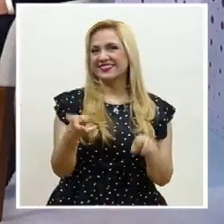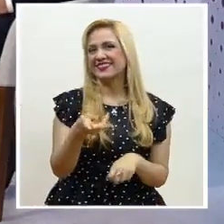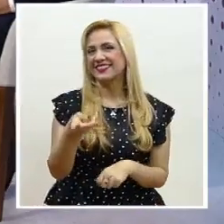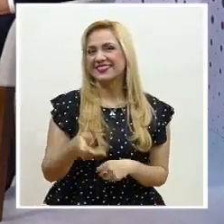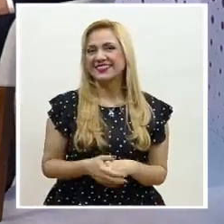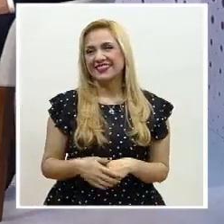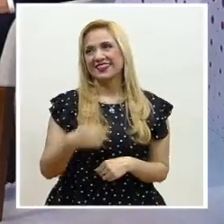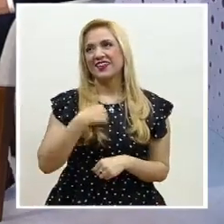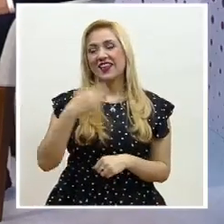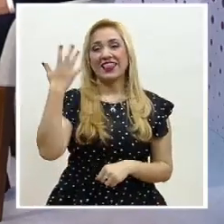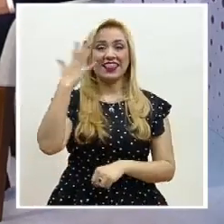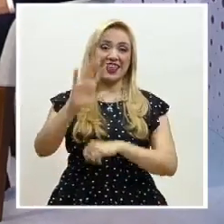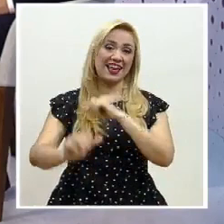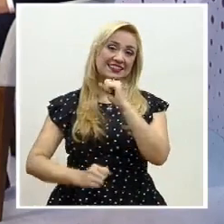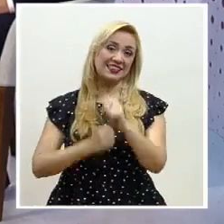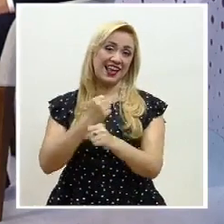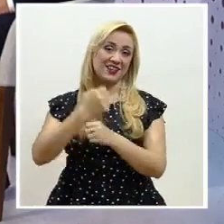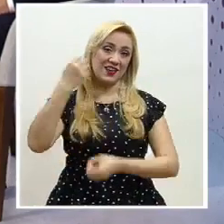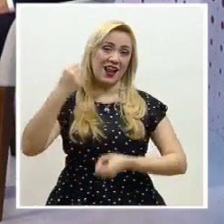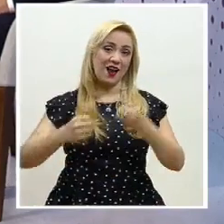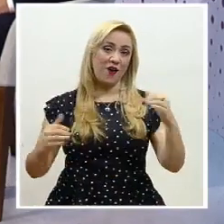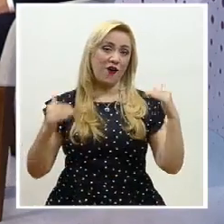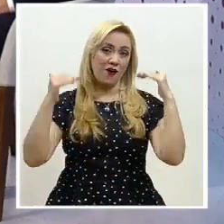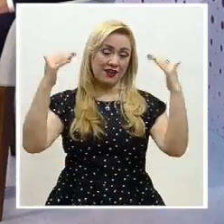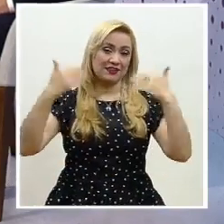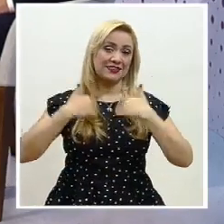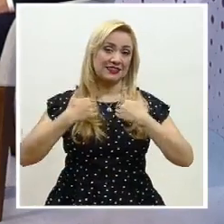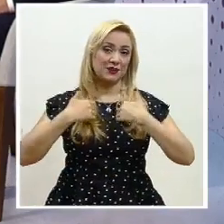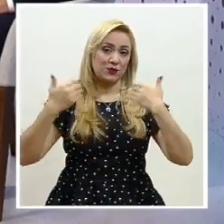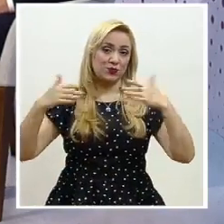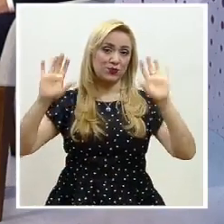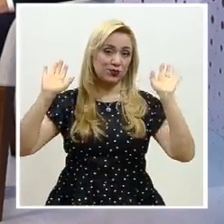estar más de 10 años en la corte, como bien me presentaste, con más de